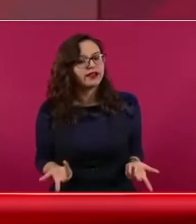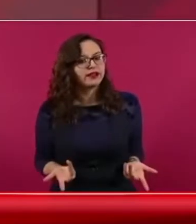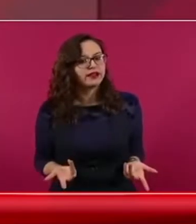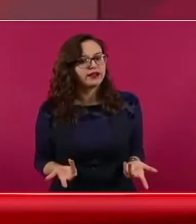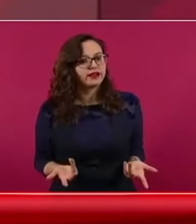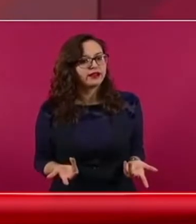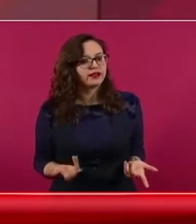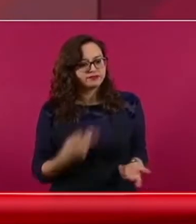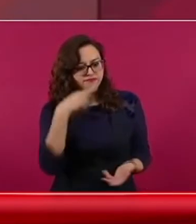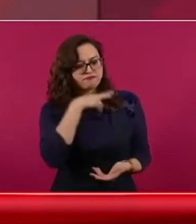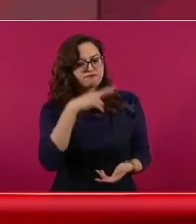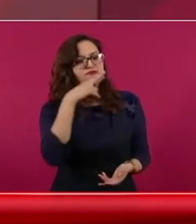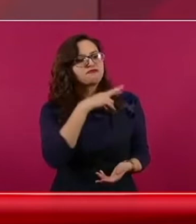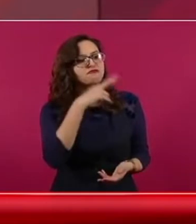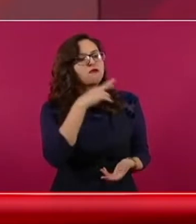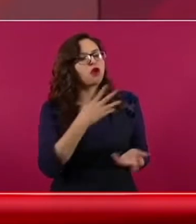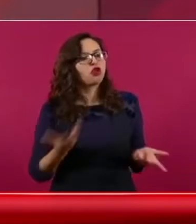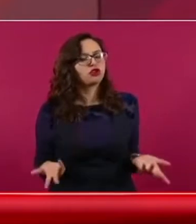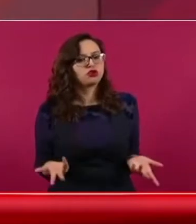Si no se